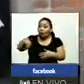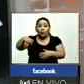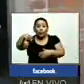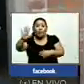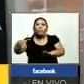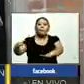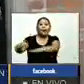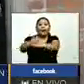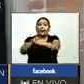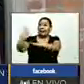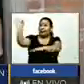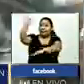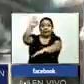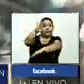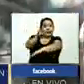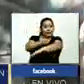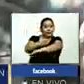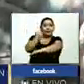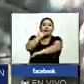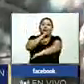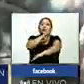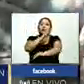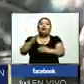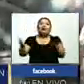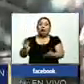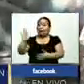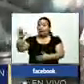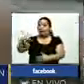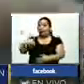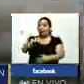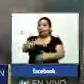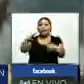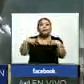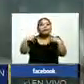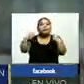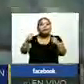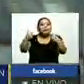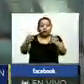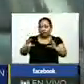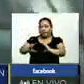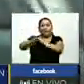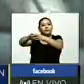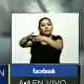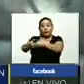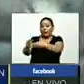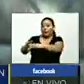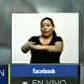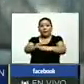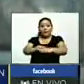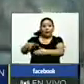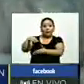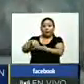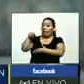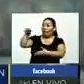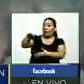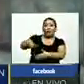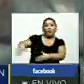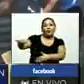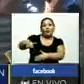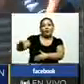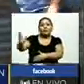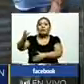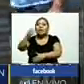Lucha contra el Zancudo del Dengue, que desarrolla el Ministerio de Salud, la Comisión Municipal de Protección Civil de San Francisco